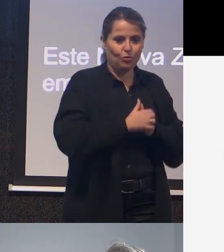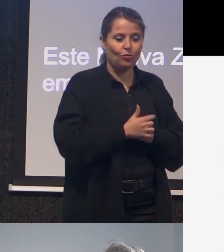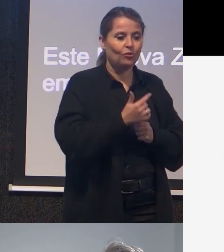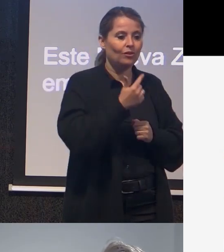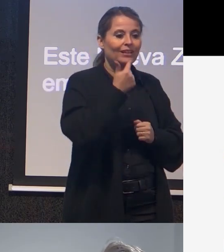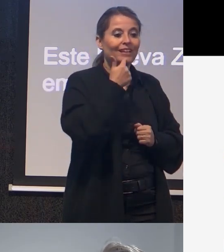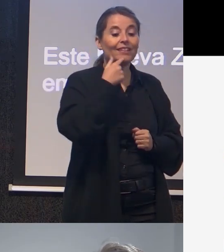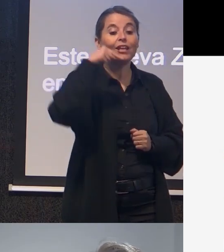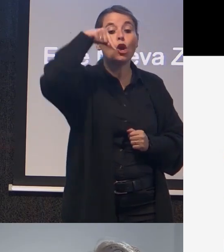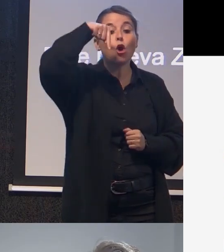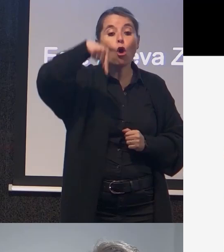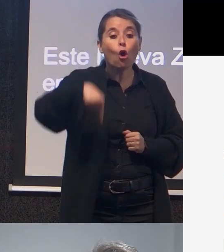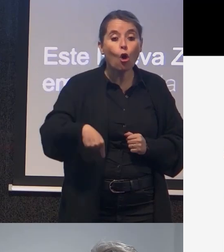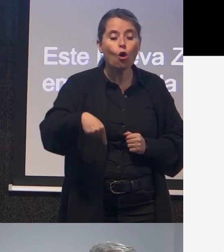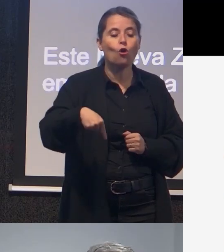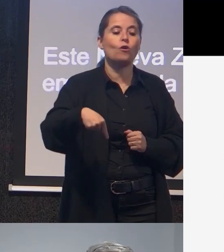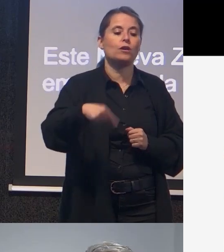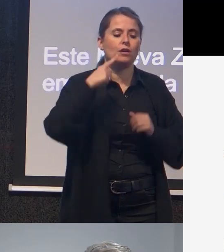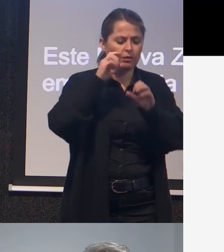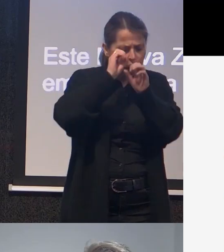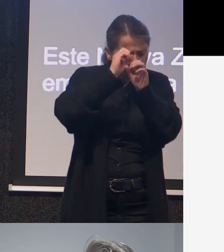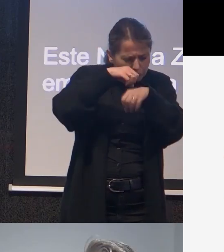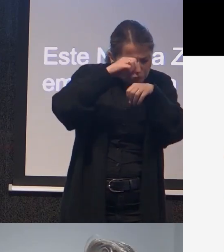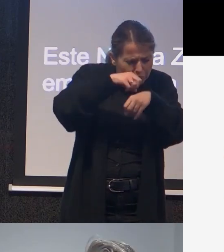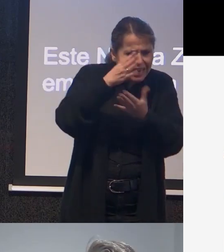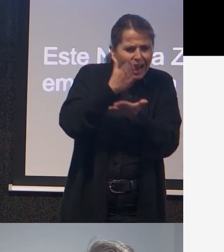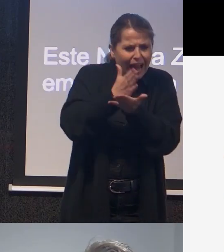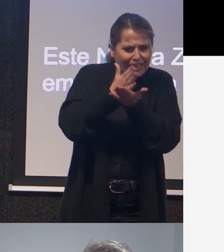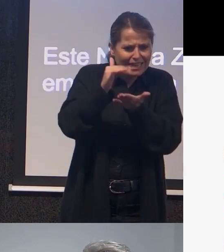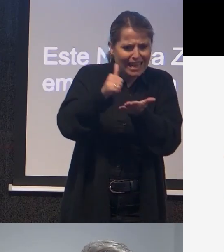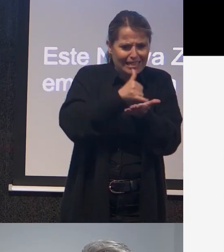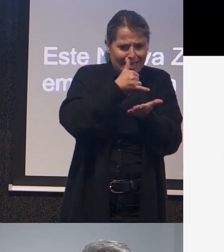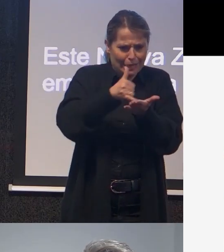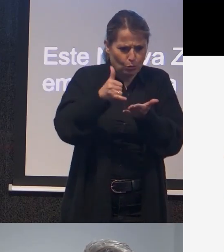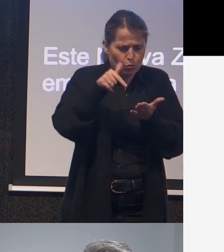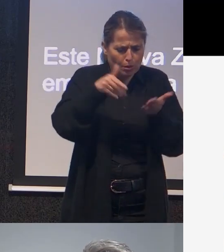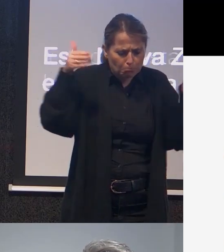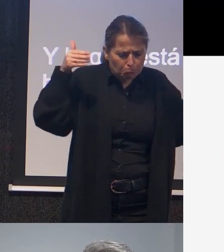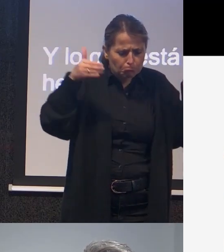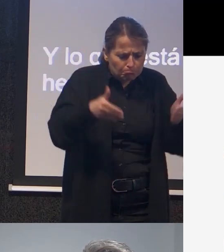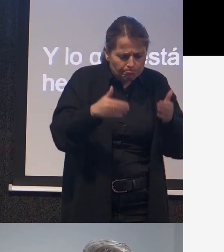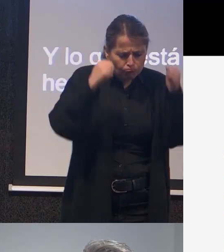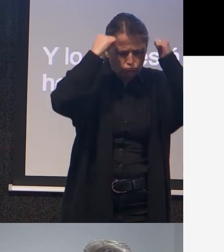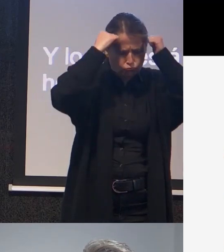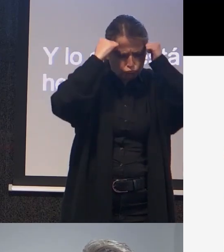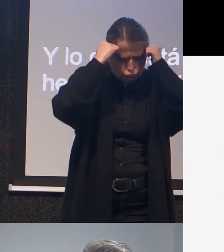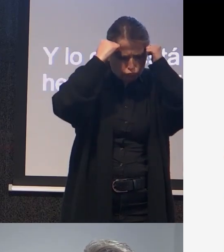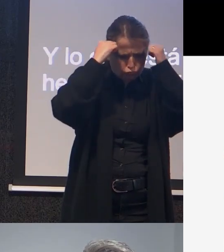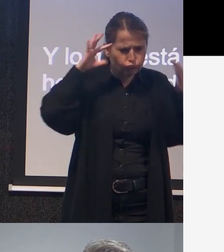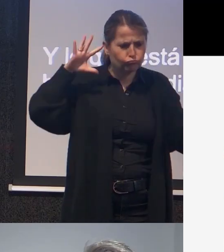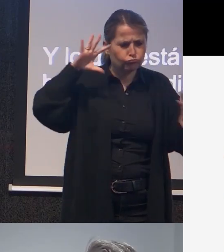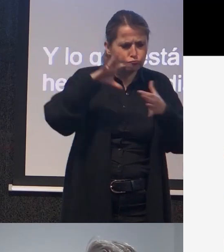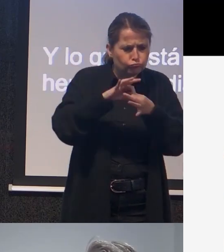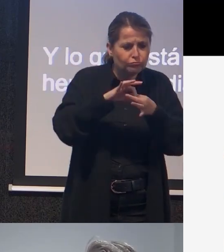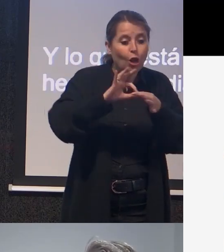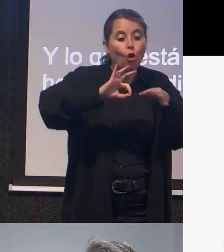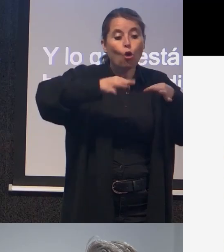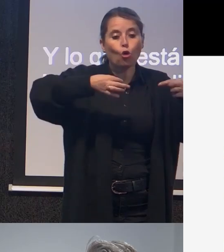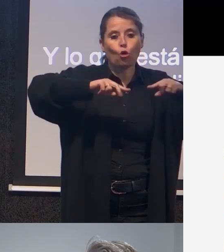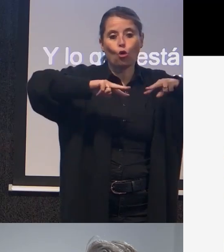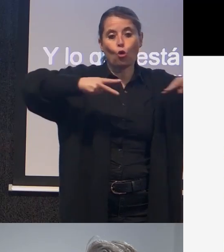hoy en la clase de biología hemos estudiado sobre